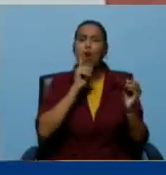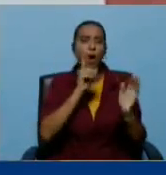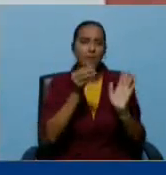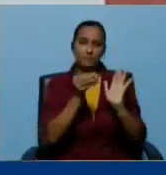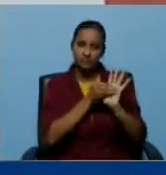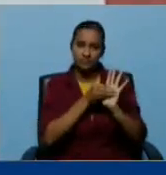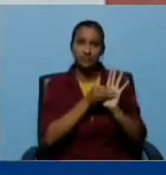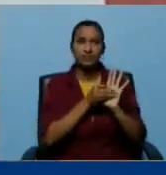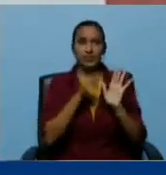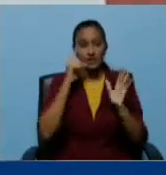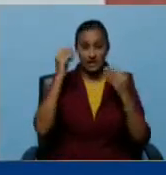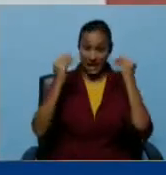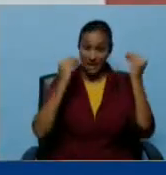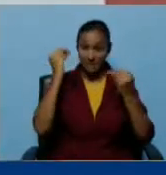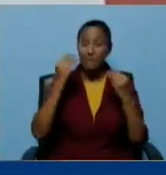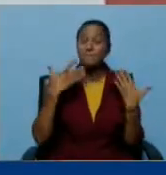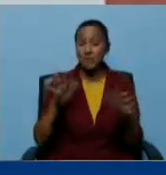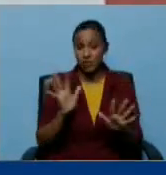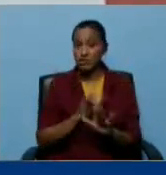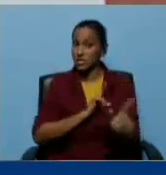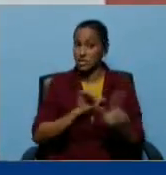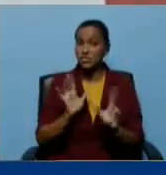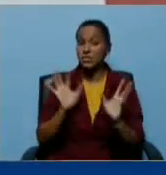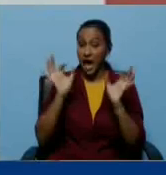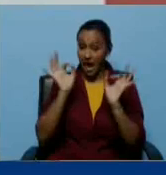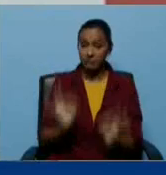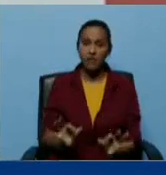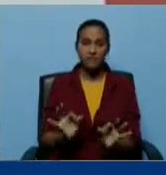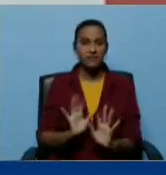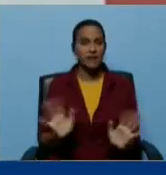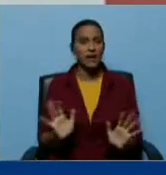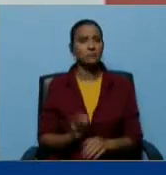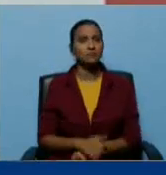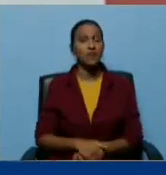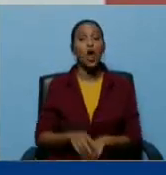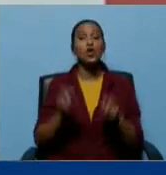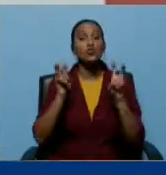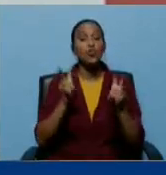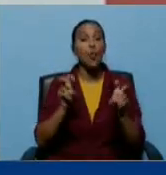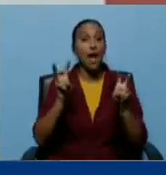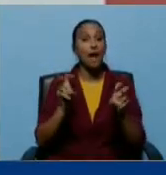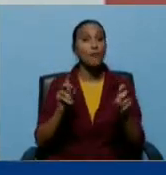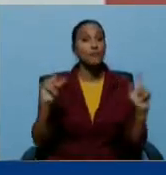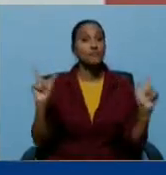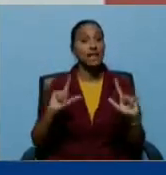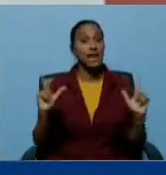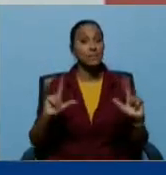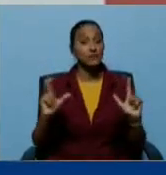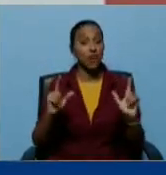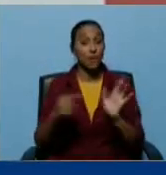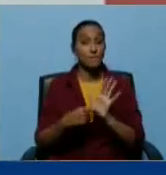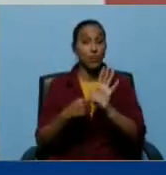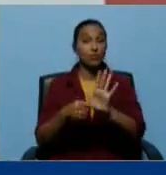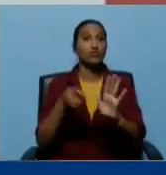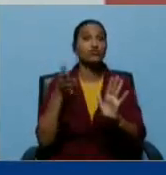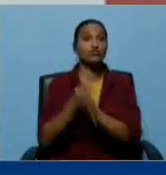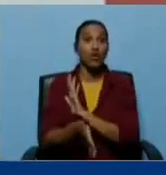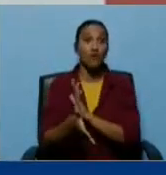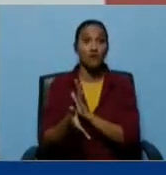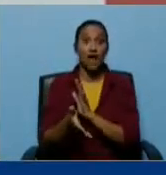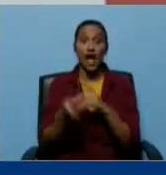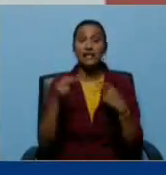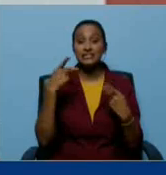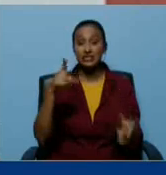Lo estaba pensando, pero ya es un hecho. Nuevo programa del TikToker